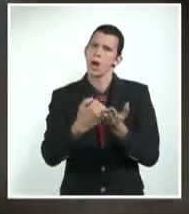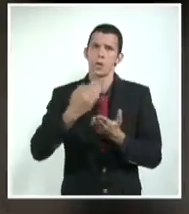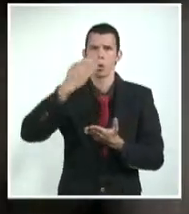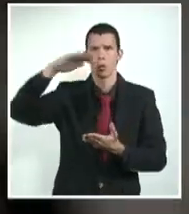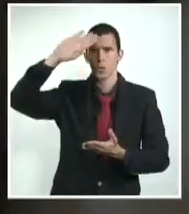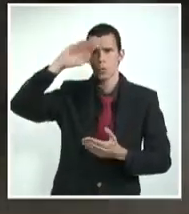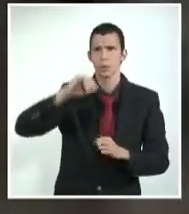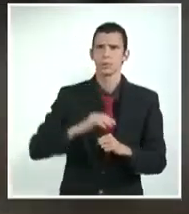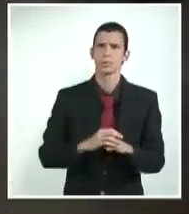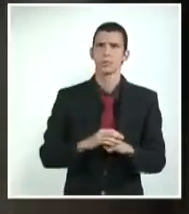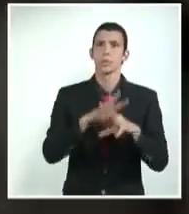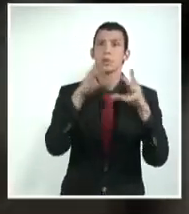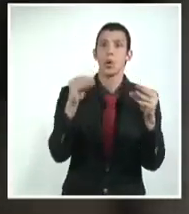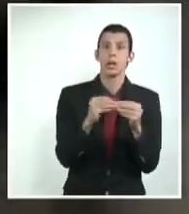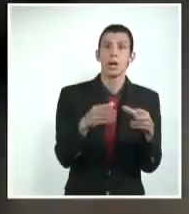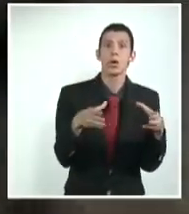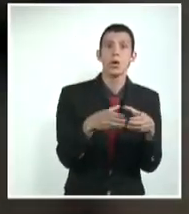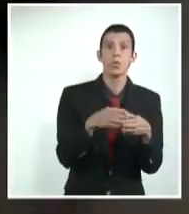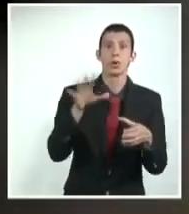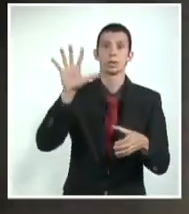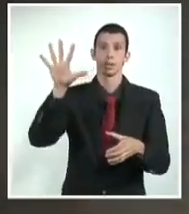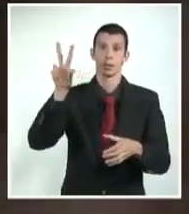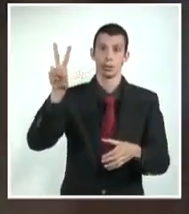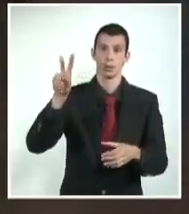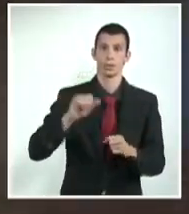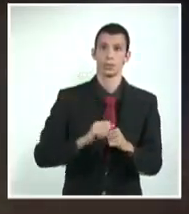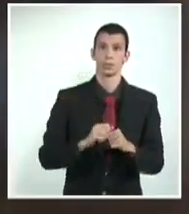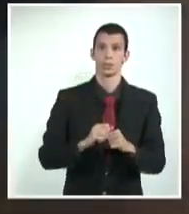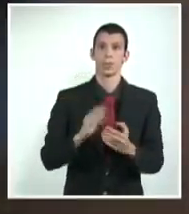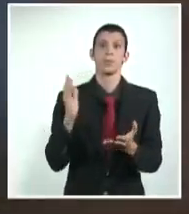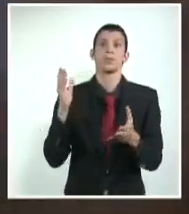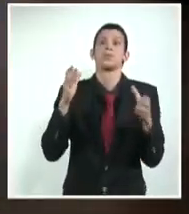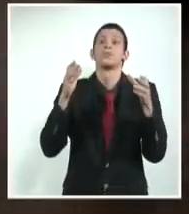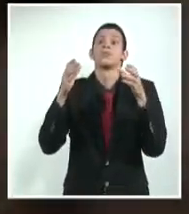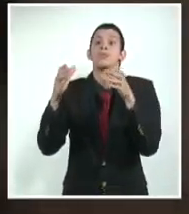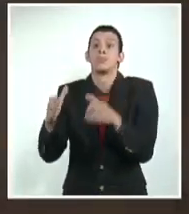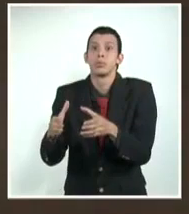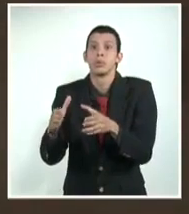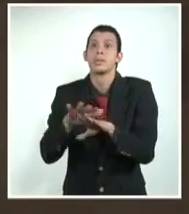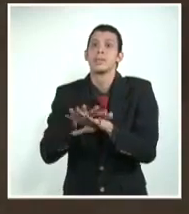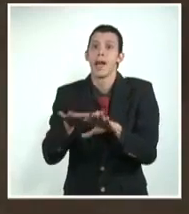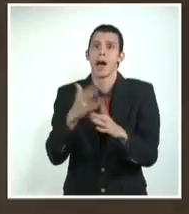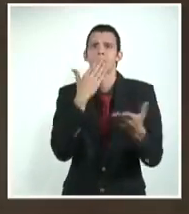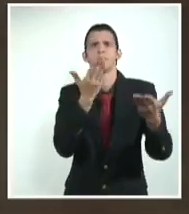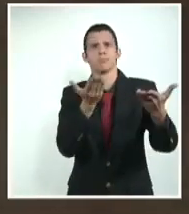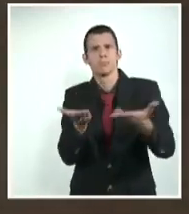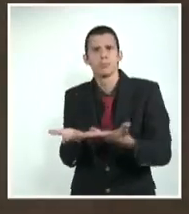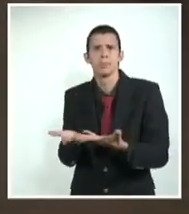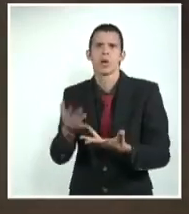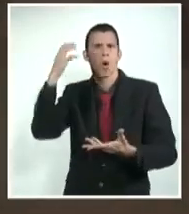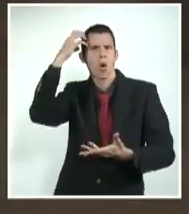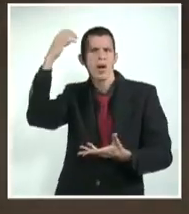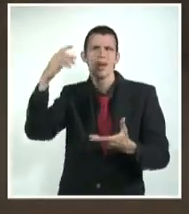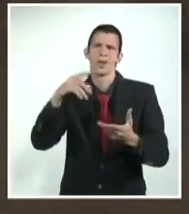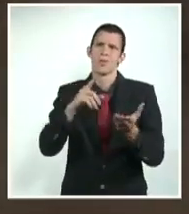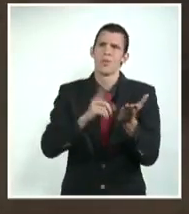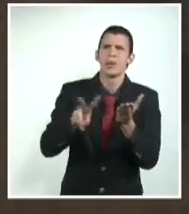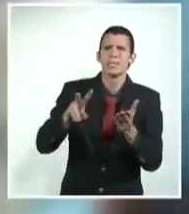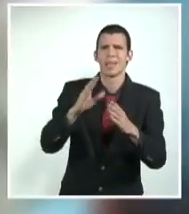cubanos, tras su llegada al aeropuerto de Milán, fueron recibidos por las autoridades bajo una nutrida cobertura mediática